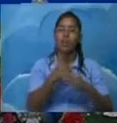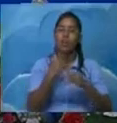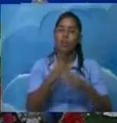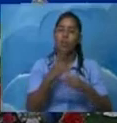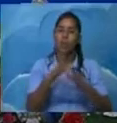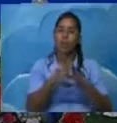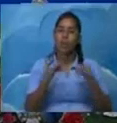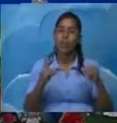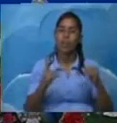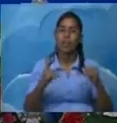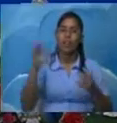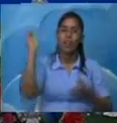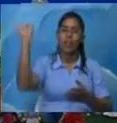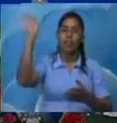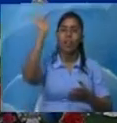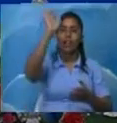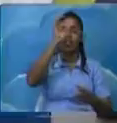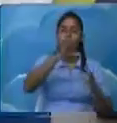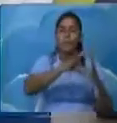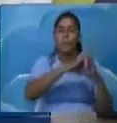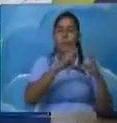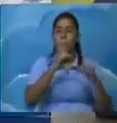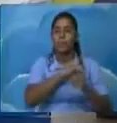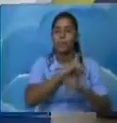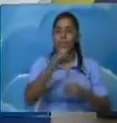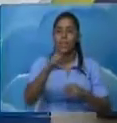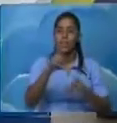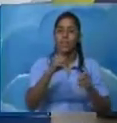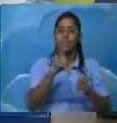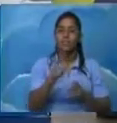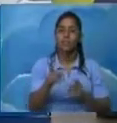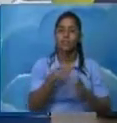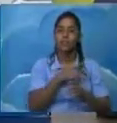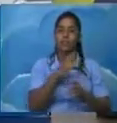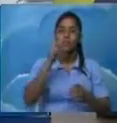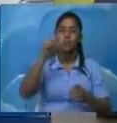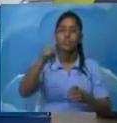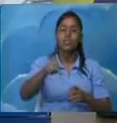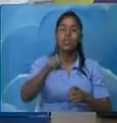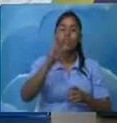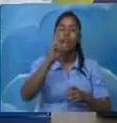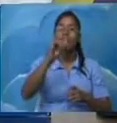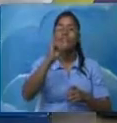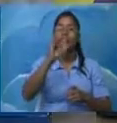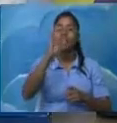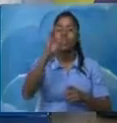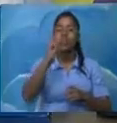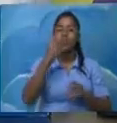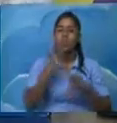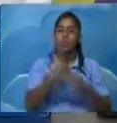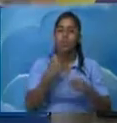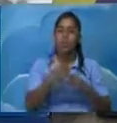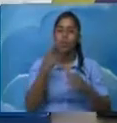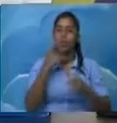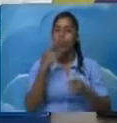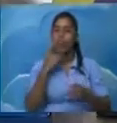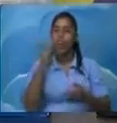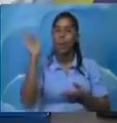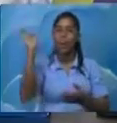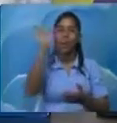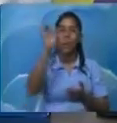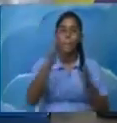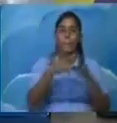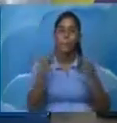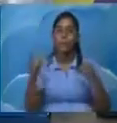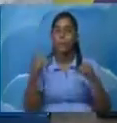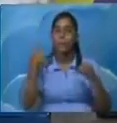gran alcalde general de allá de Quíbor, Quíbor, ese es como el alcalde vitalicio. Los